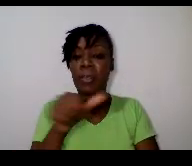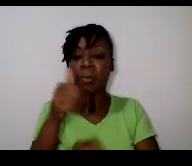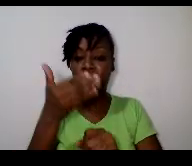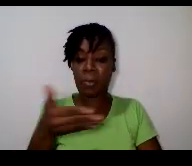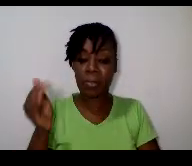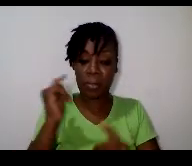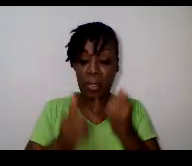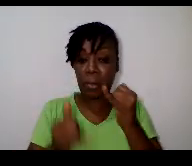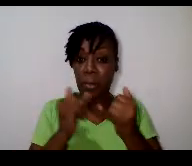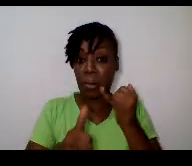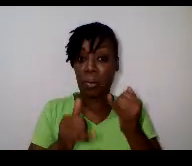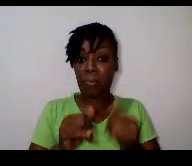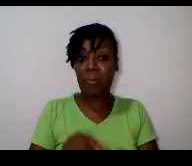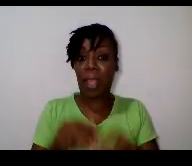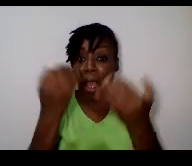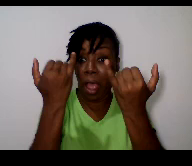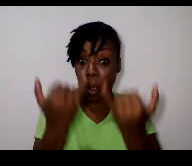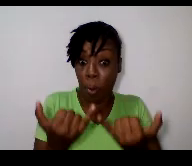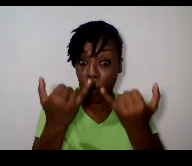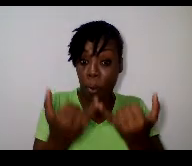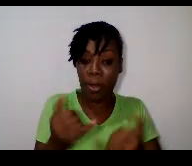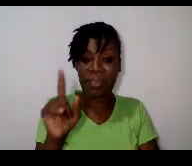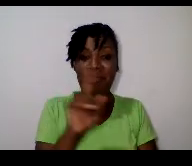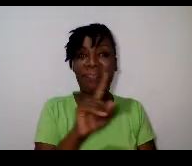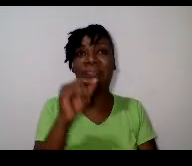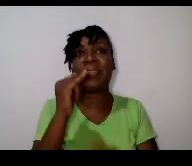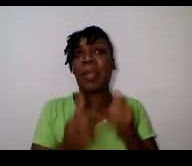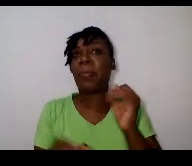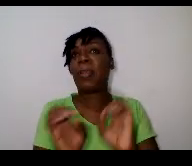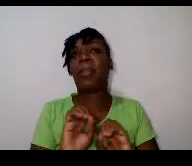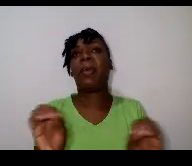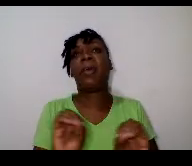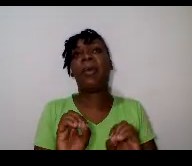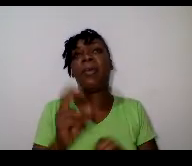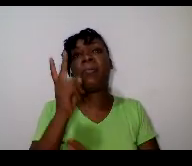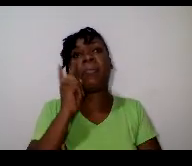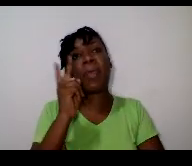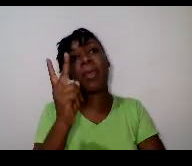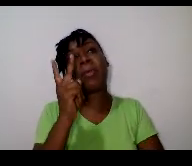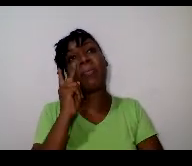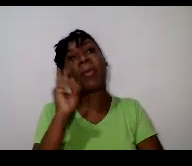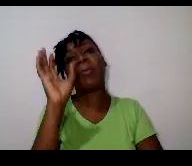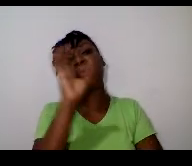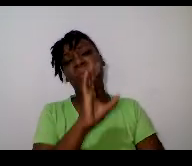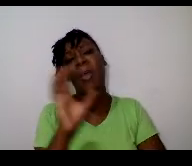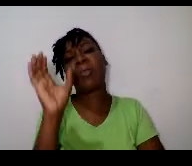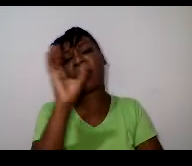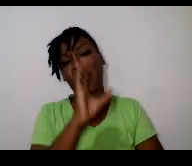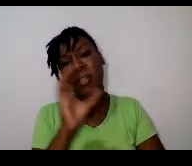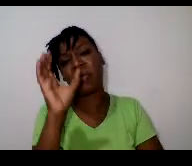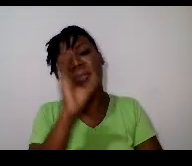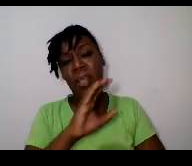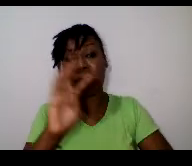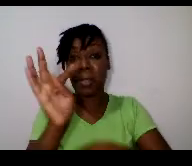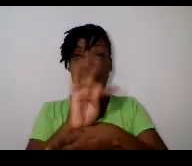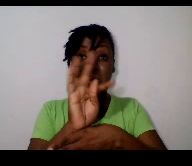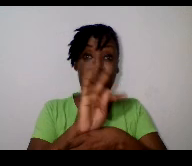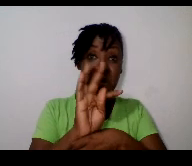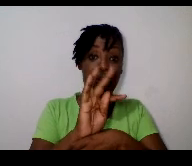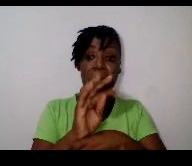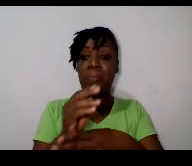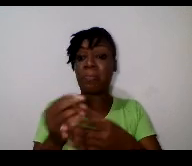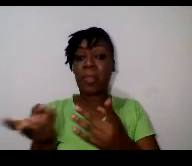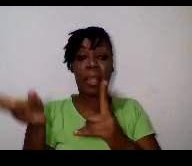se acabó. Ahora no se acaba nada, uno puede seguir viendo, puede seguir buscando, qué sé yo, en las distintas